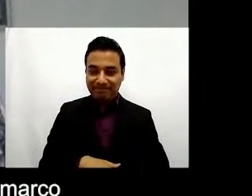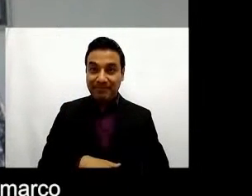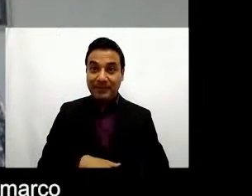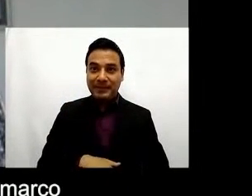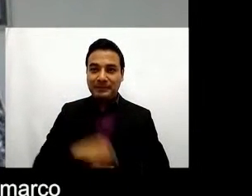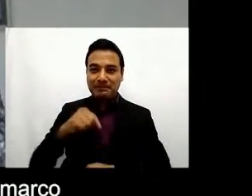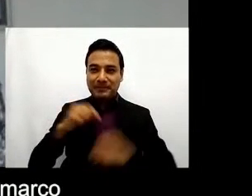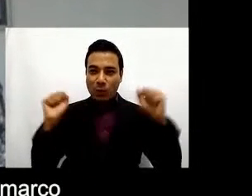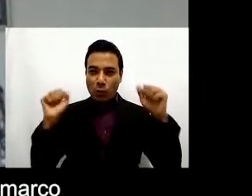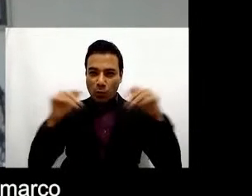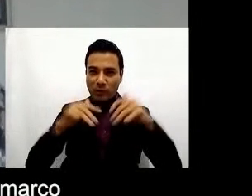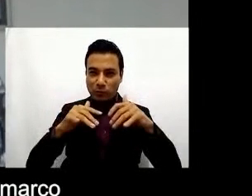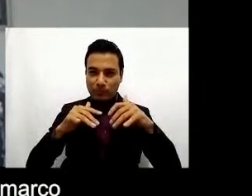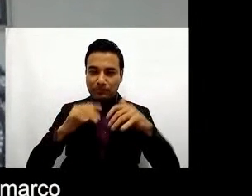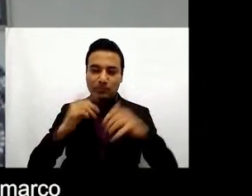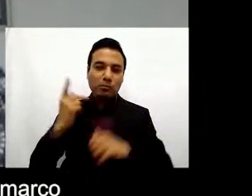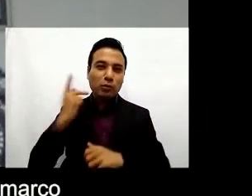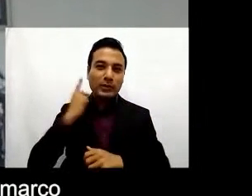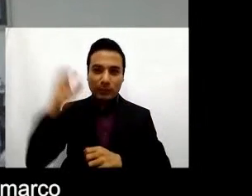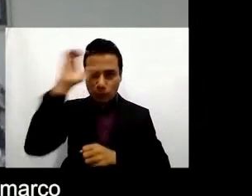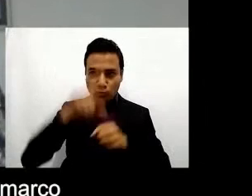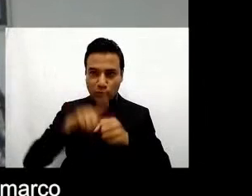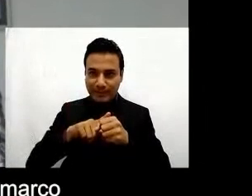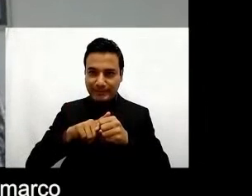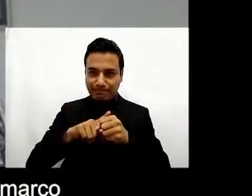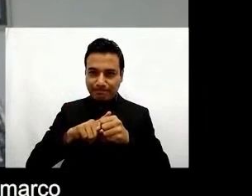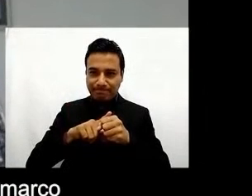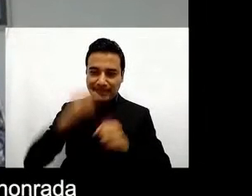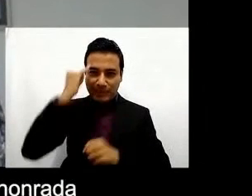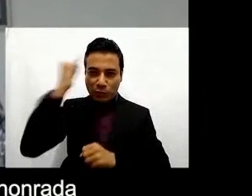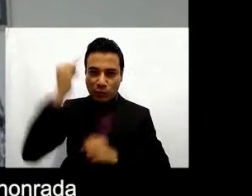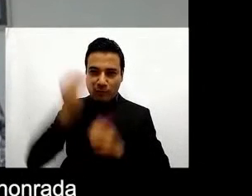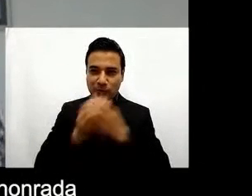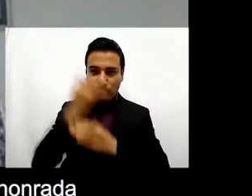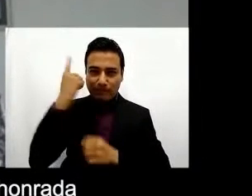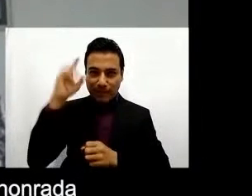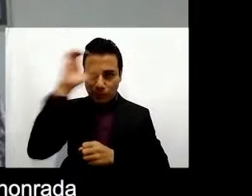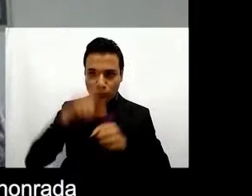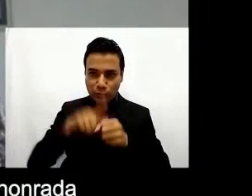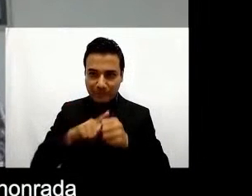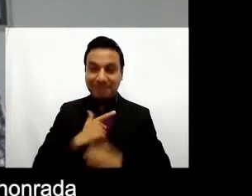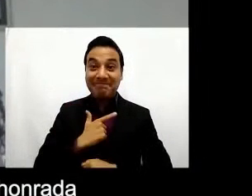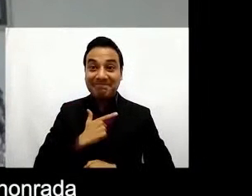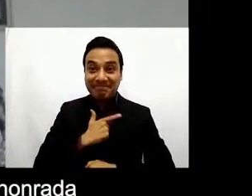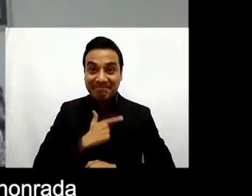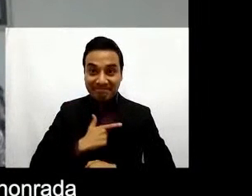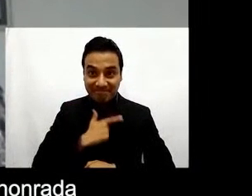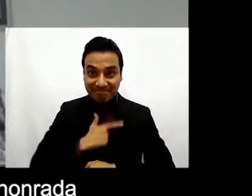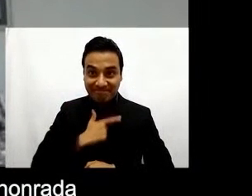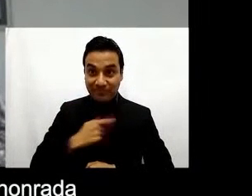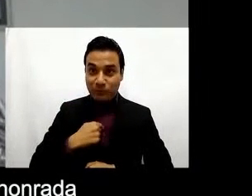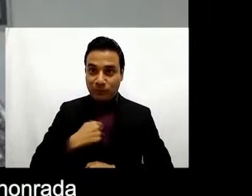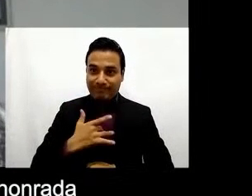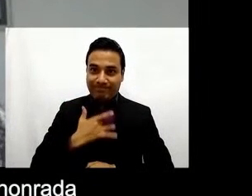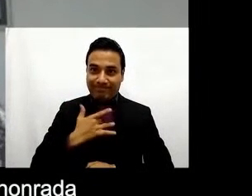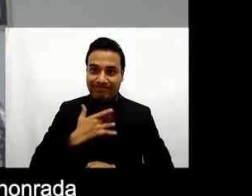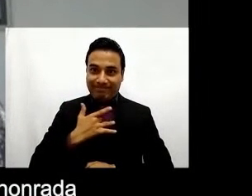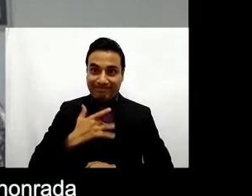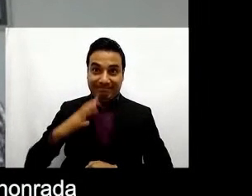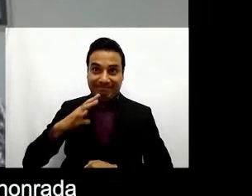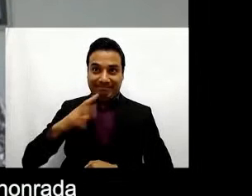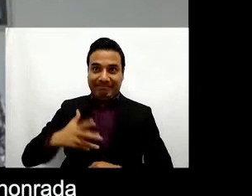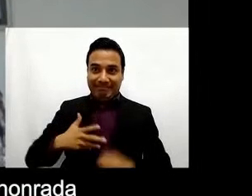Políticas Culturales 2021 en el marco de Innovación para la Cultura. Y bueno, me da muchísimo gusto, me siento muy honrada y también un